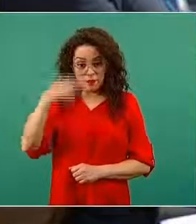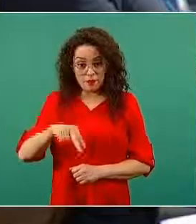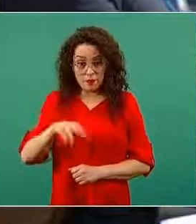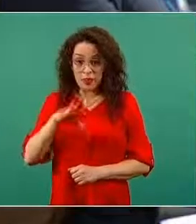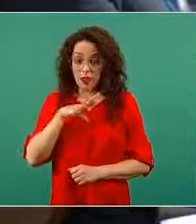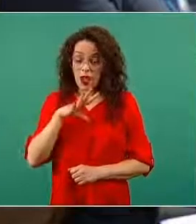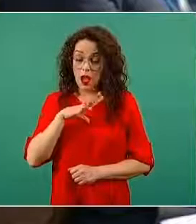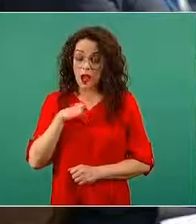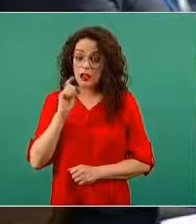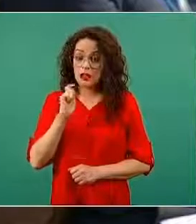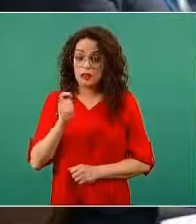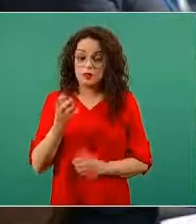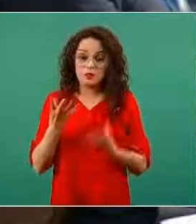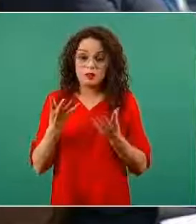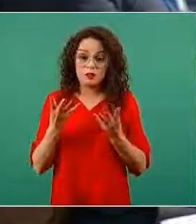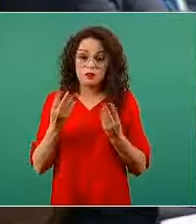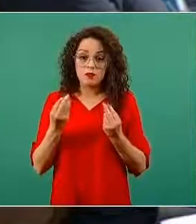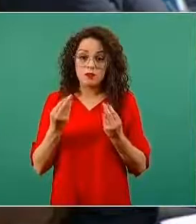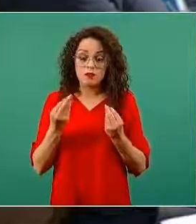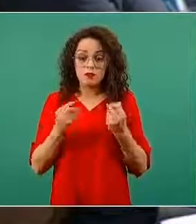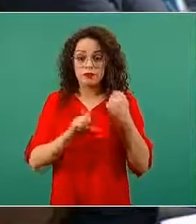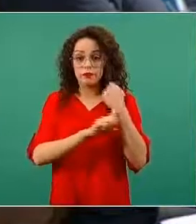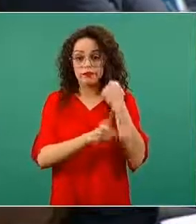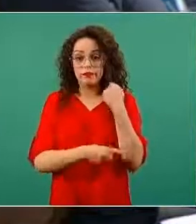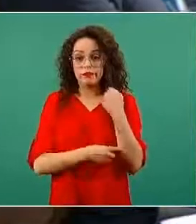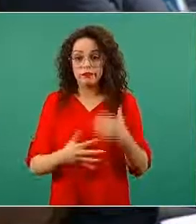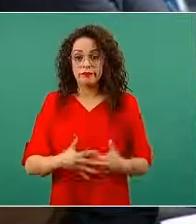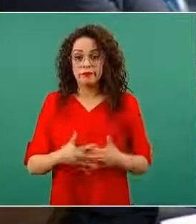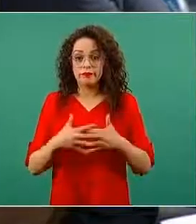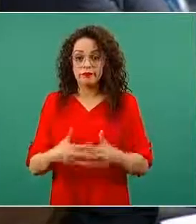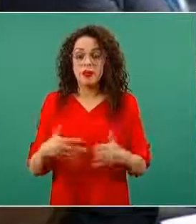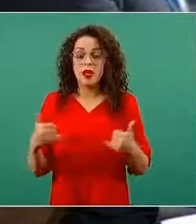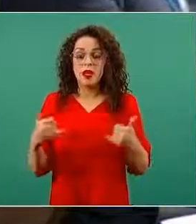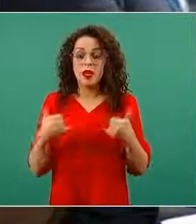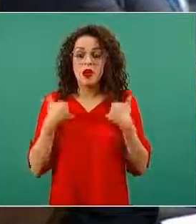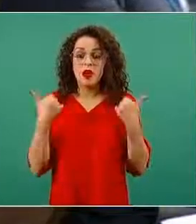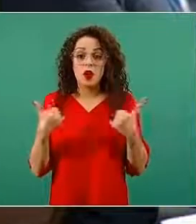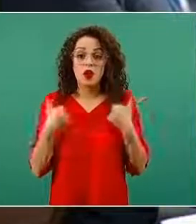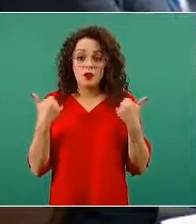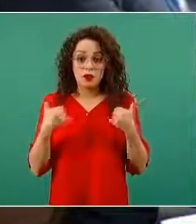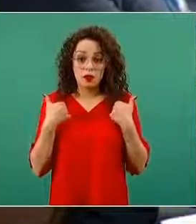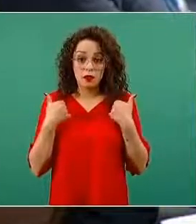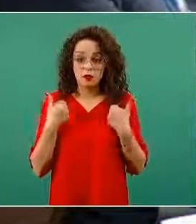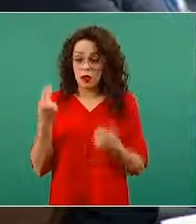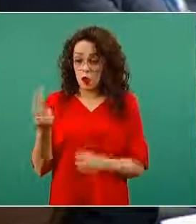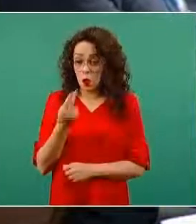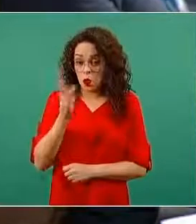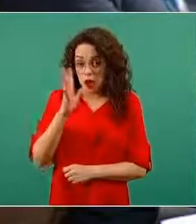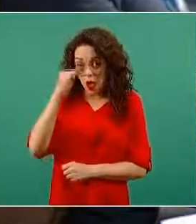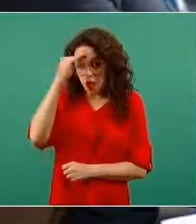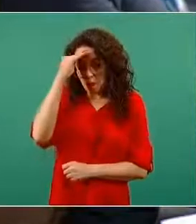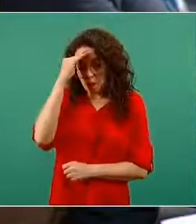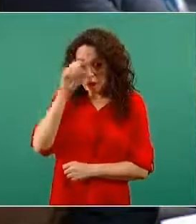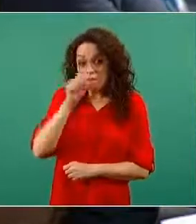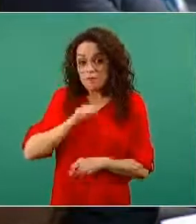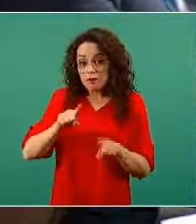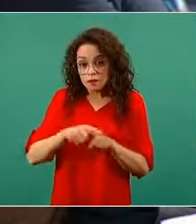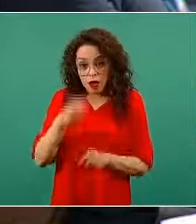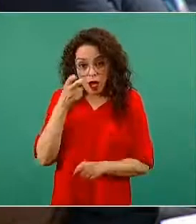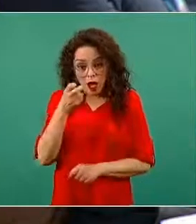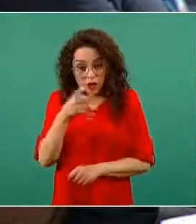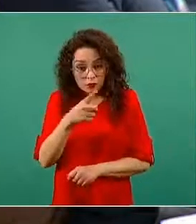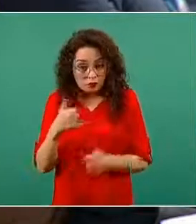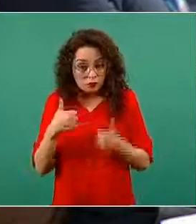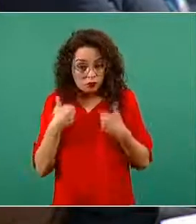alto índice de embarazos en adolescentes? ¿En algún momento se ha pensado también en estas chicas, en estas